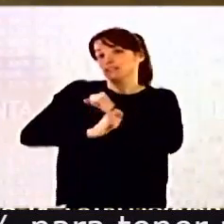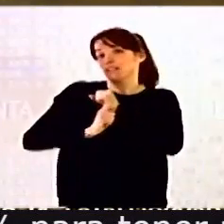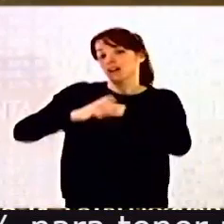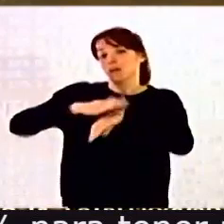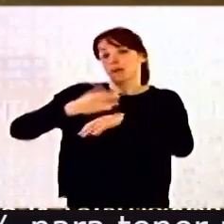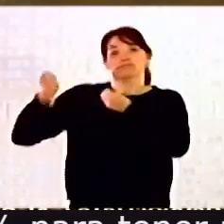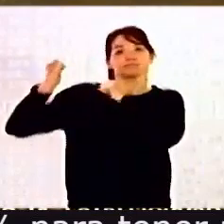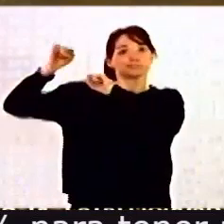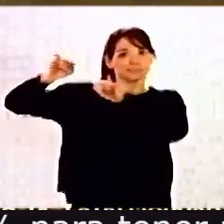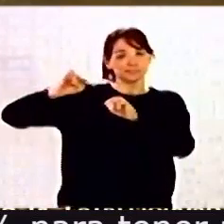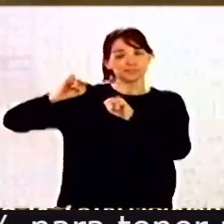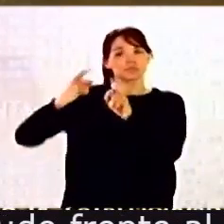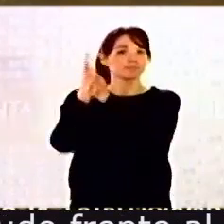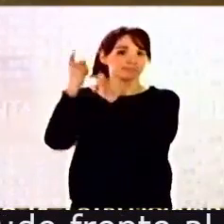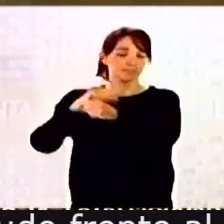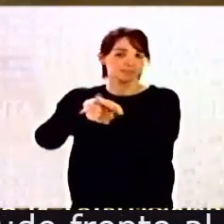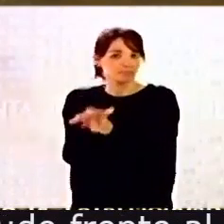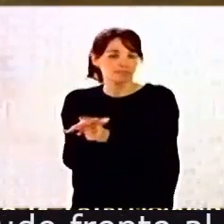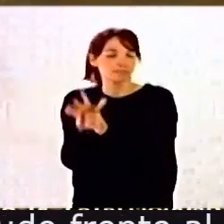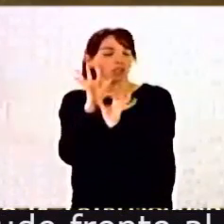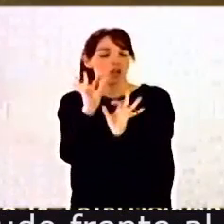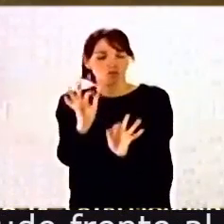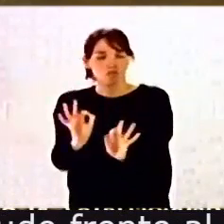COVID-19 y es lógico que estén dentro de